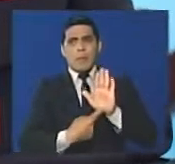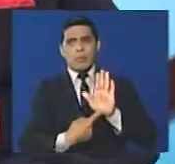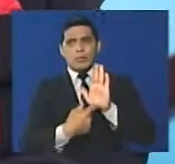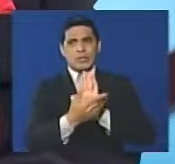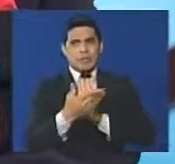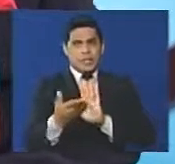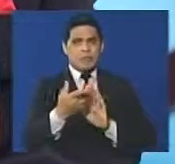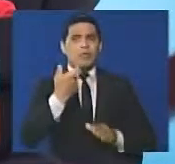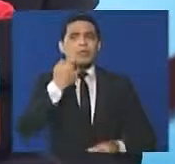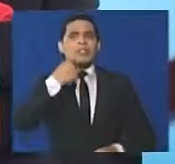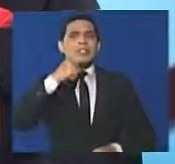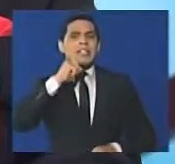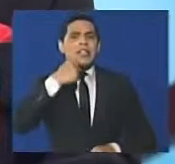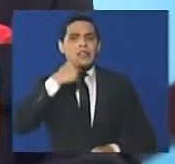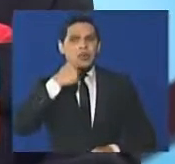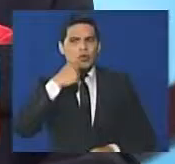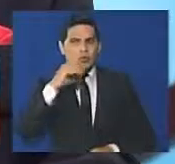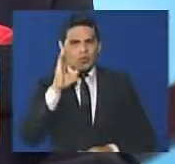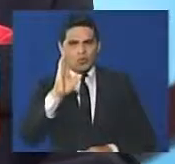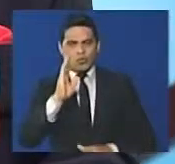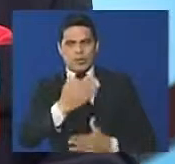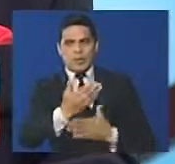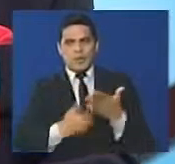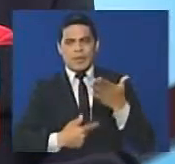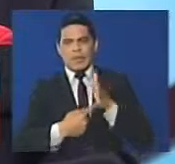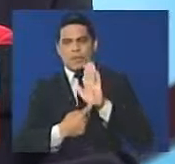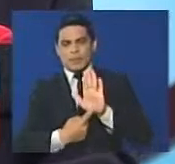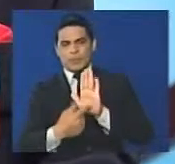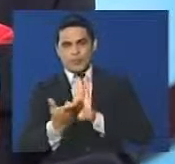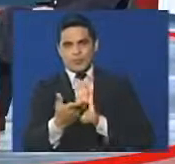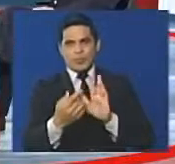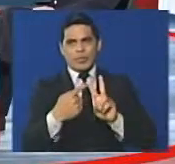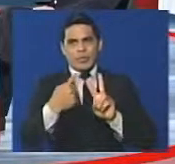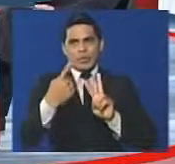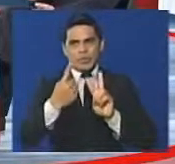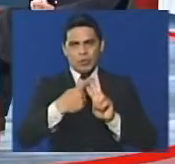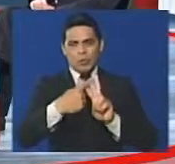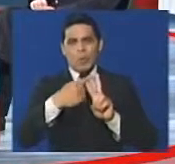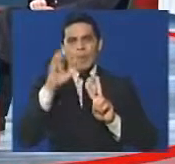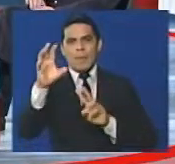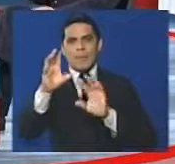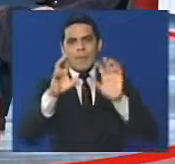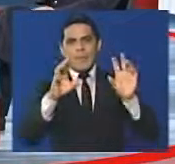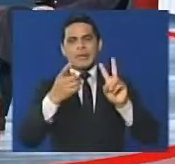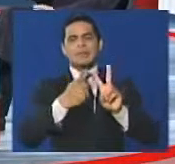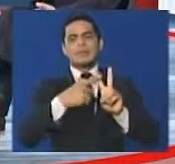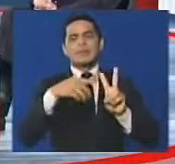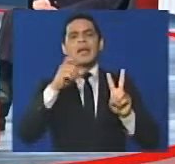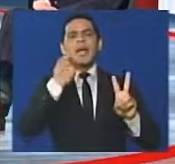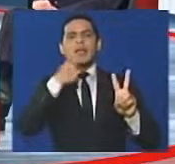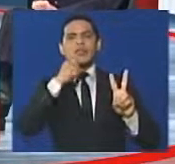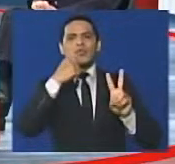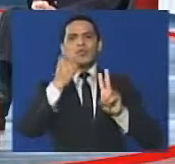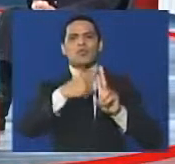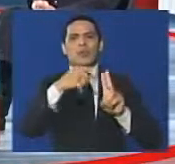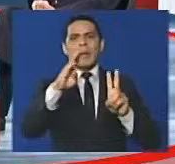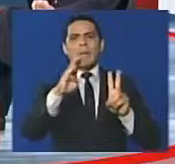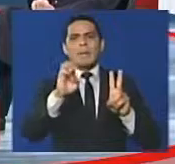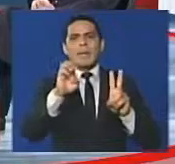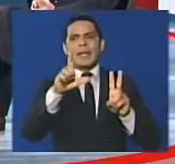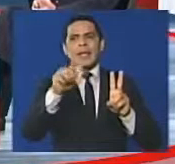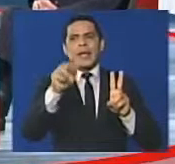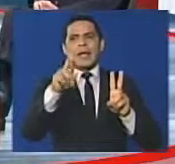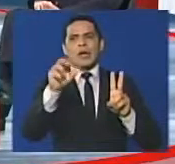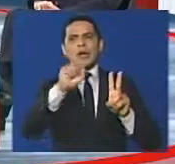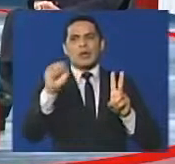es Rusia. Esta es Rusia, claro. Esta es Rusia. Pero este es Belarus. Eso es Belarus. Este es Belarus. Eso fue el 5 de julio porque